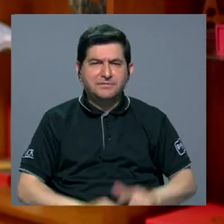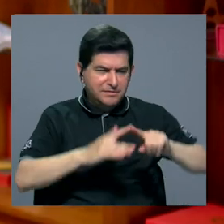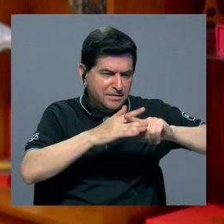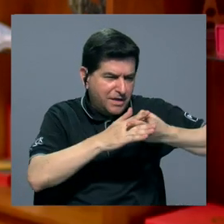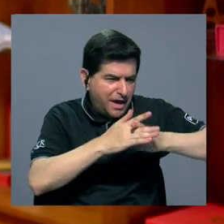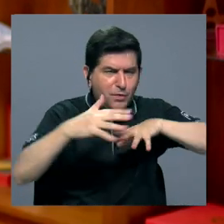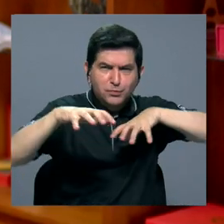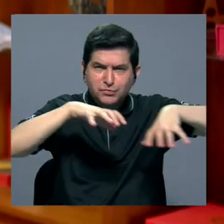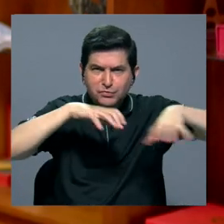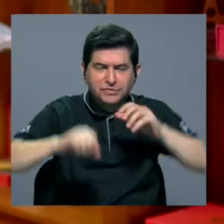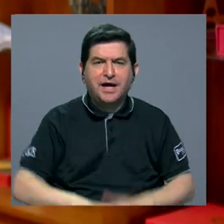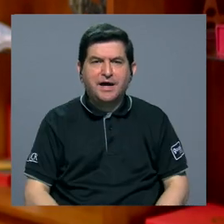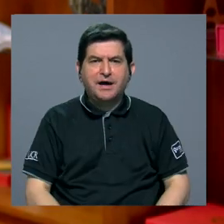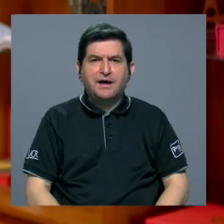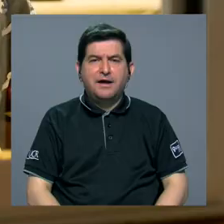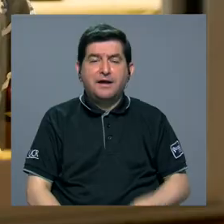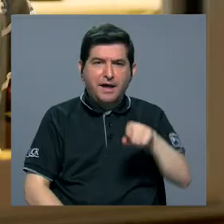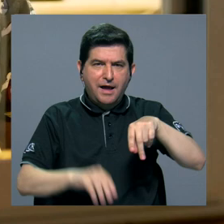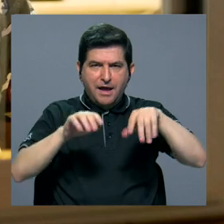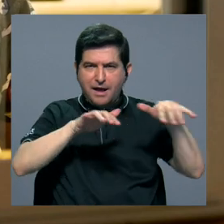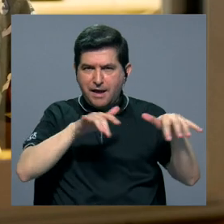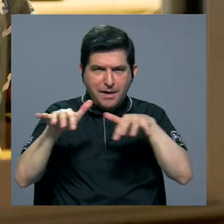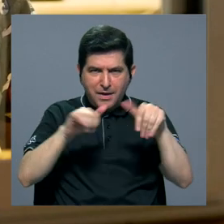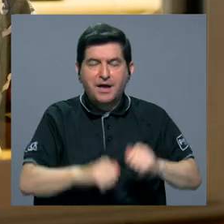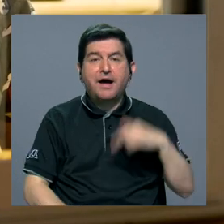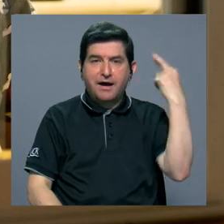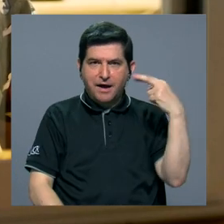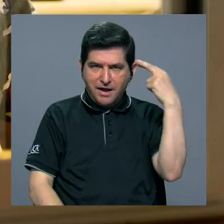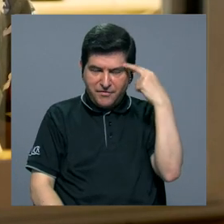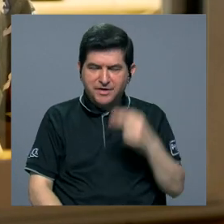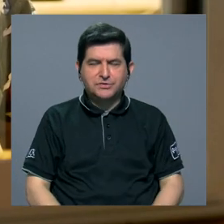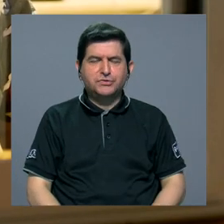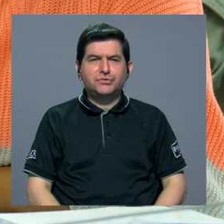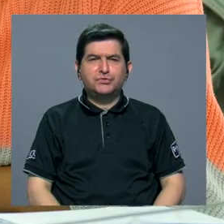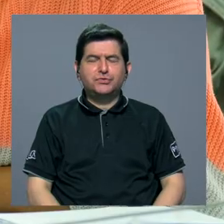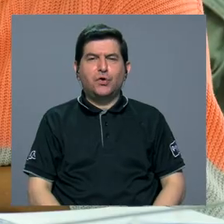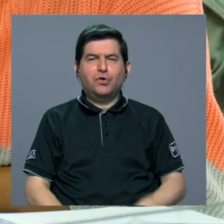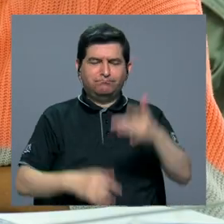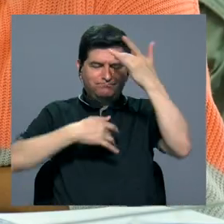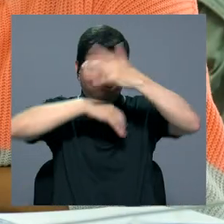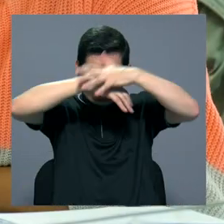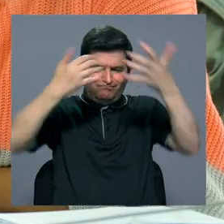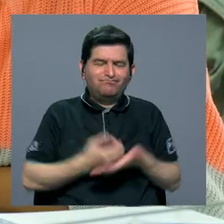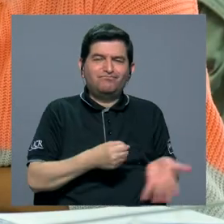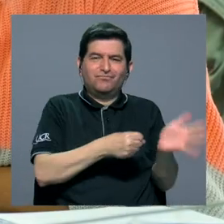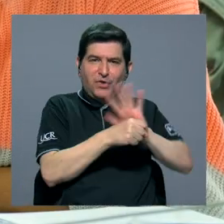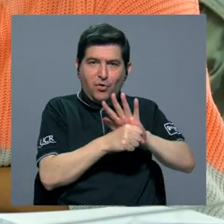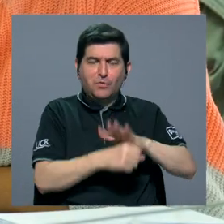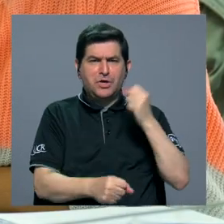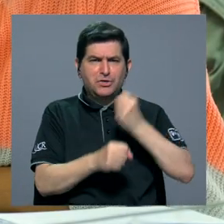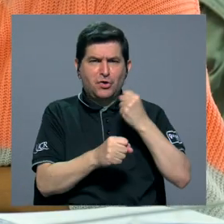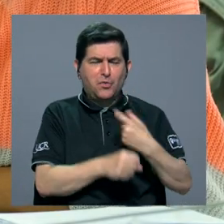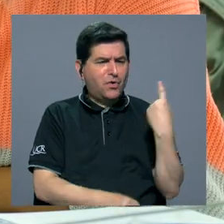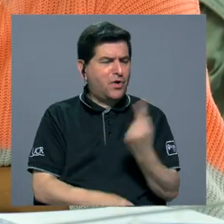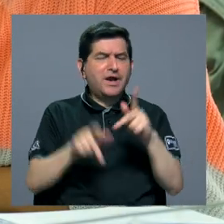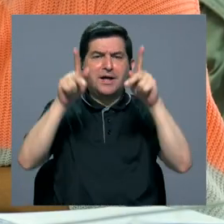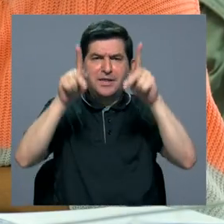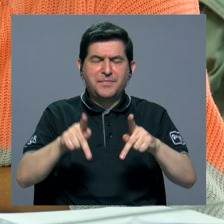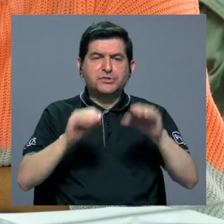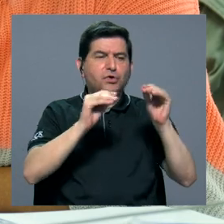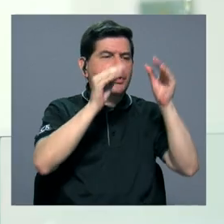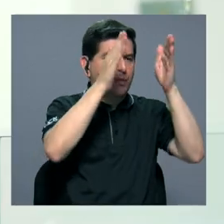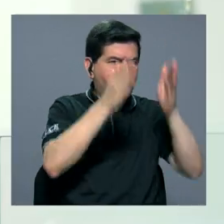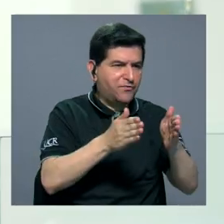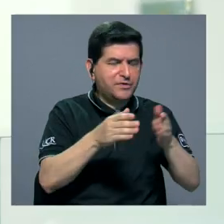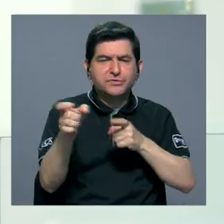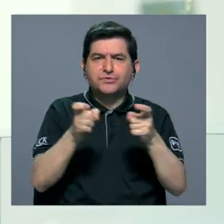sus actividades a la virtualidad como consecuencia de la pandemia por COVID-19. El esfuerzo de cada una de las personas